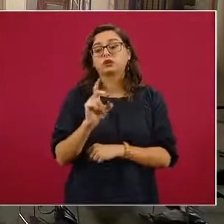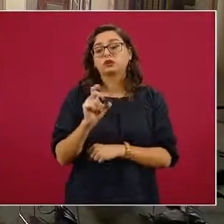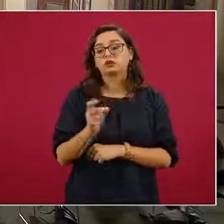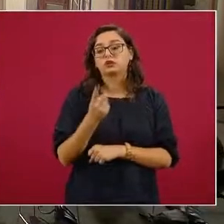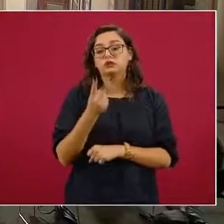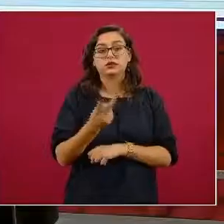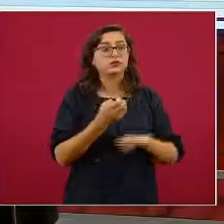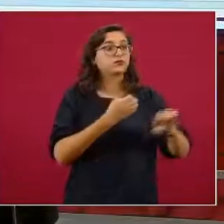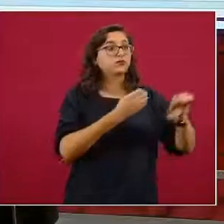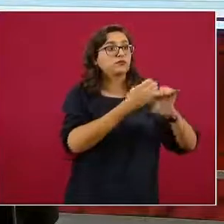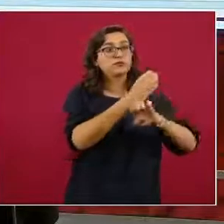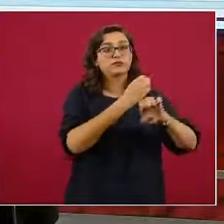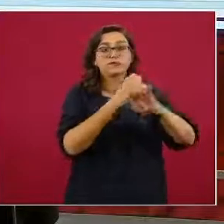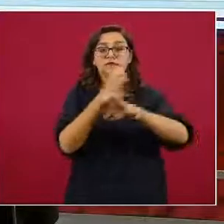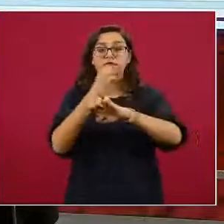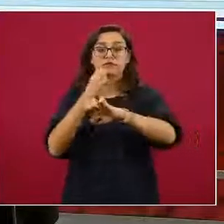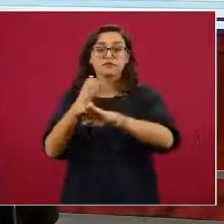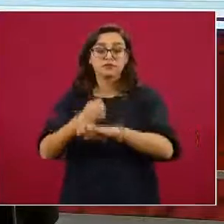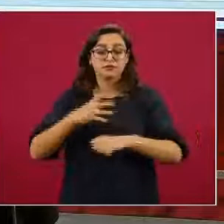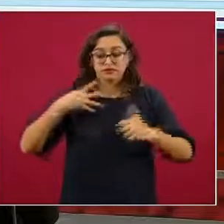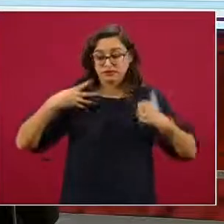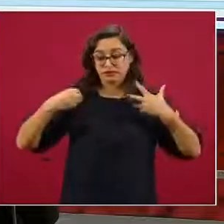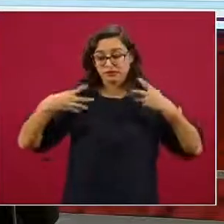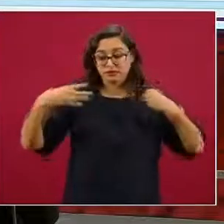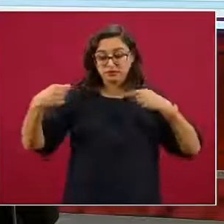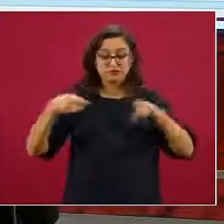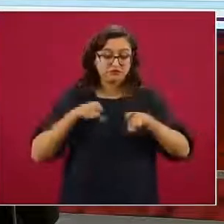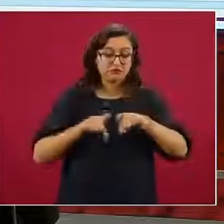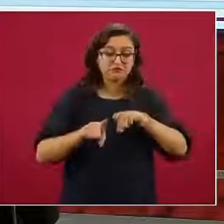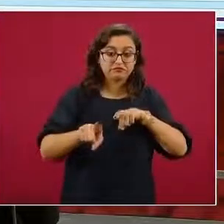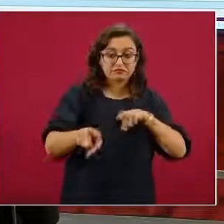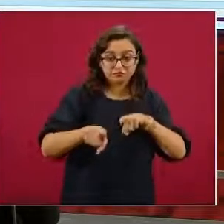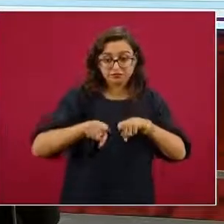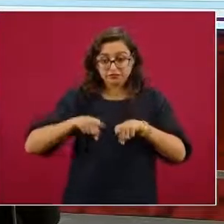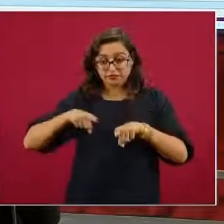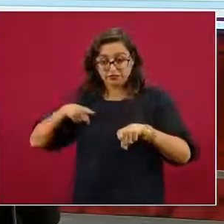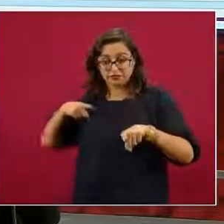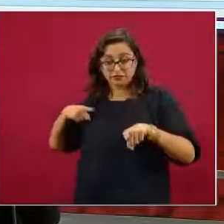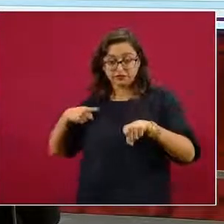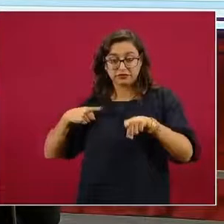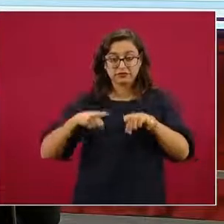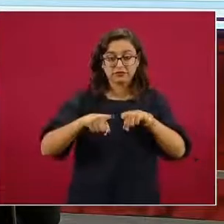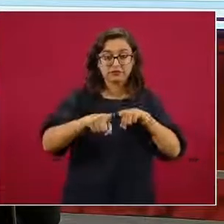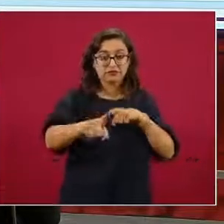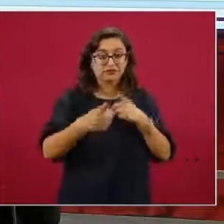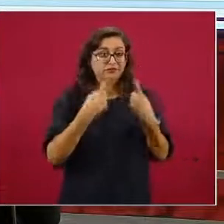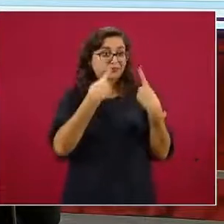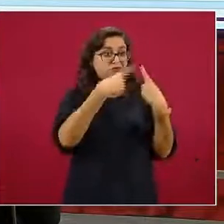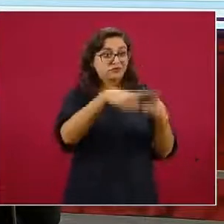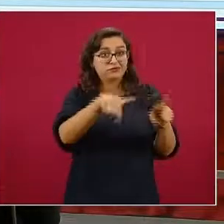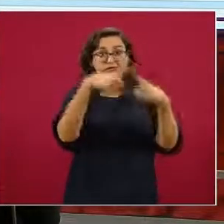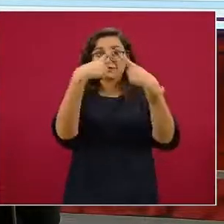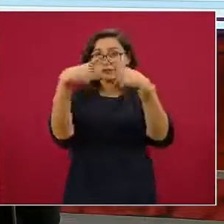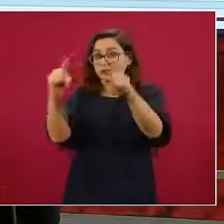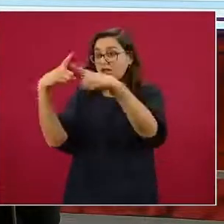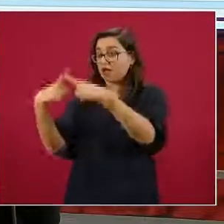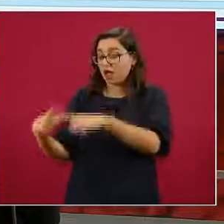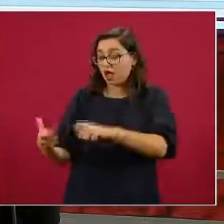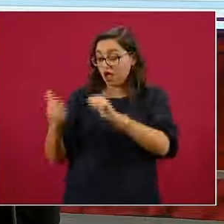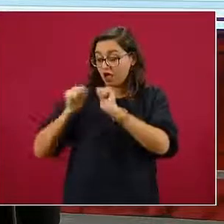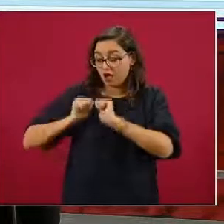tenían un ritmo de progresión de la epidemia diferente, las autoridades